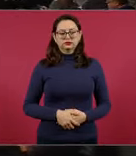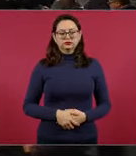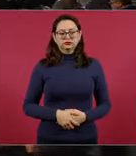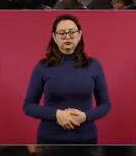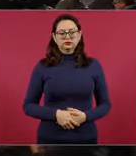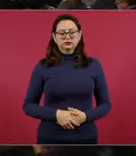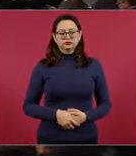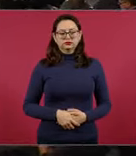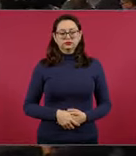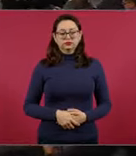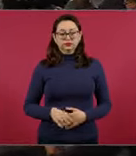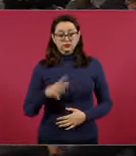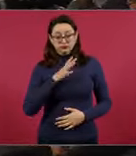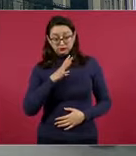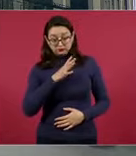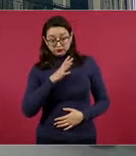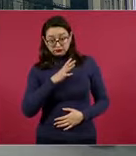¿Estará?